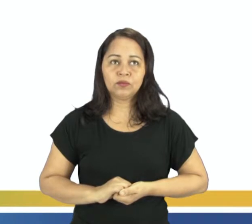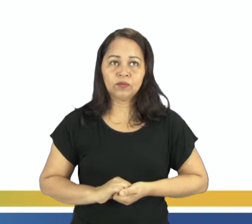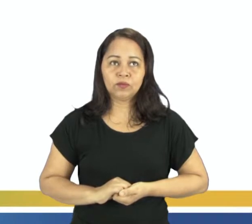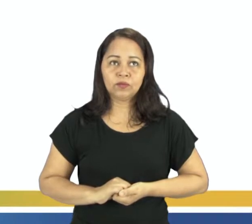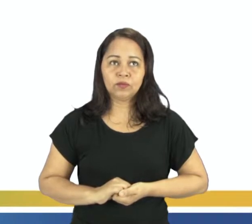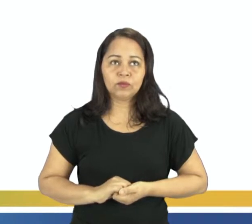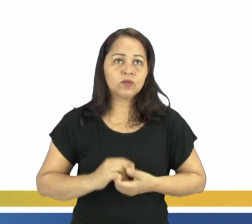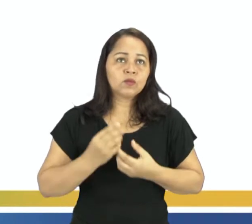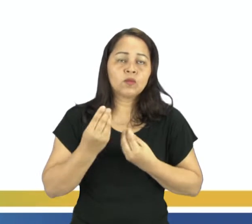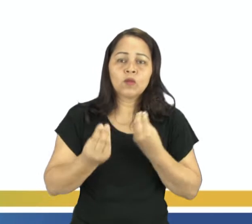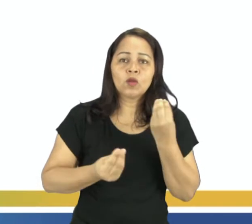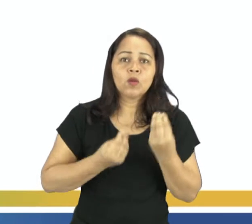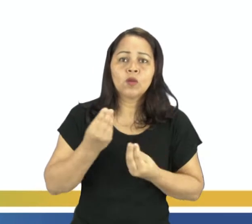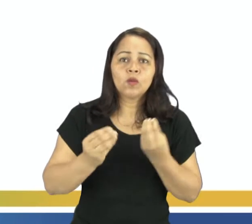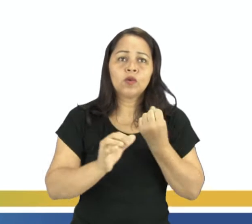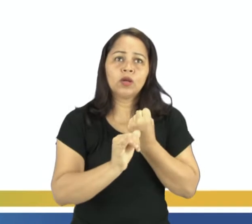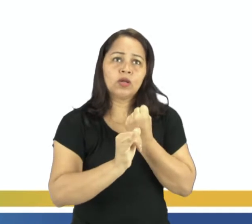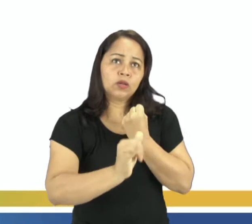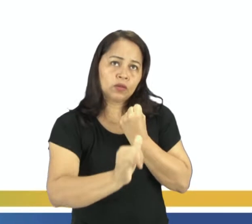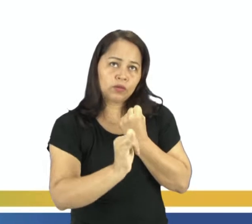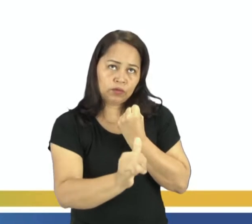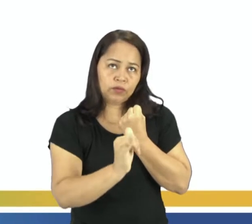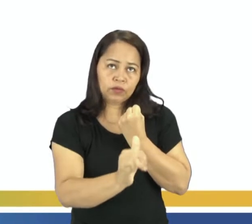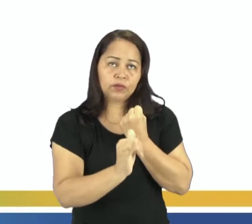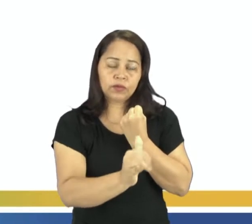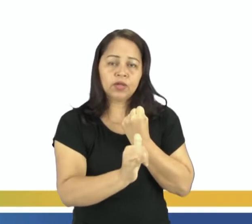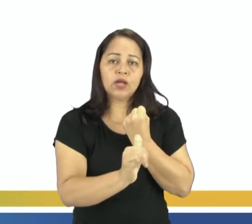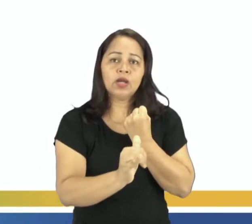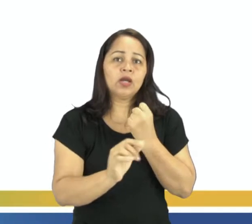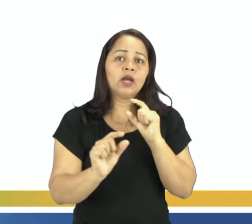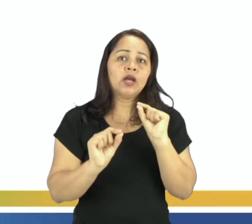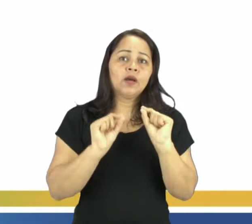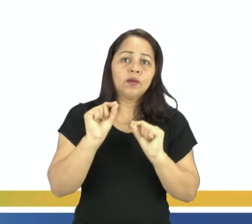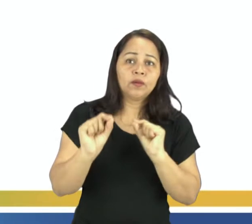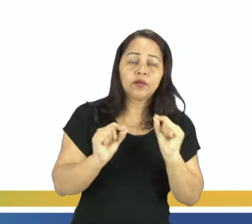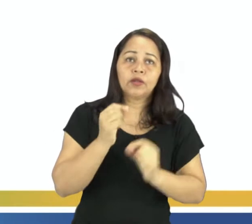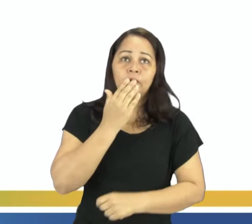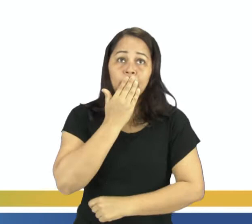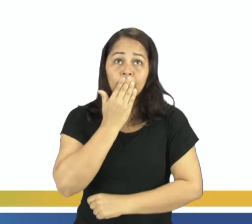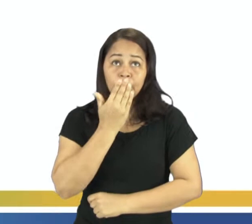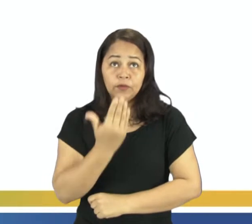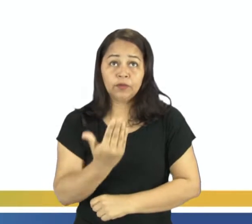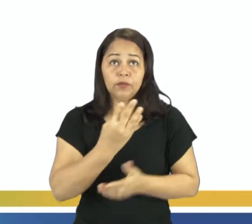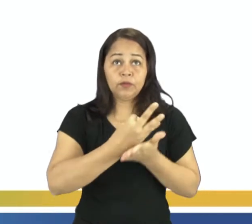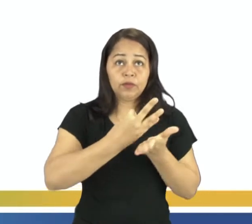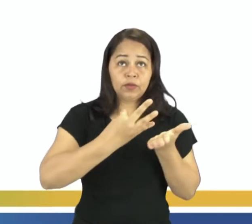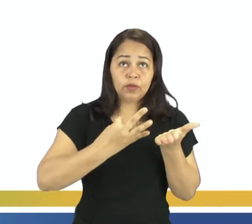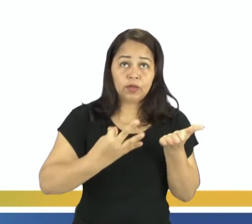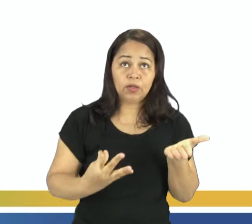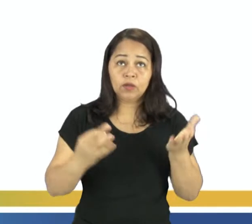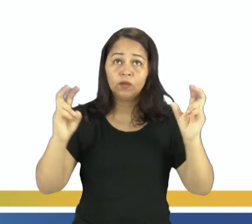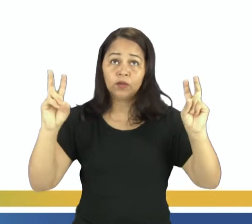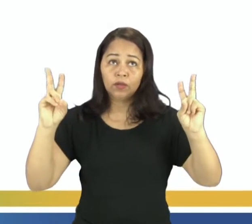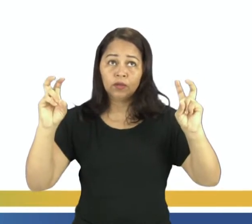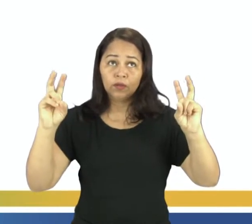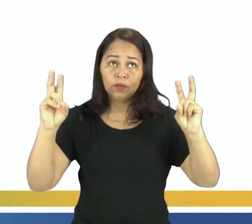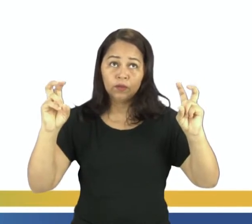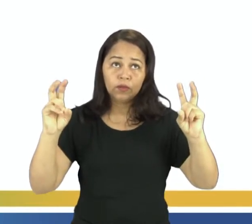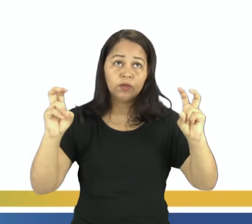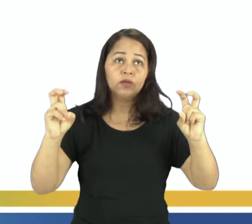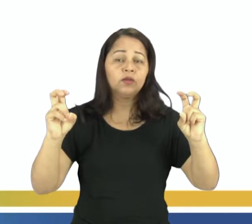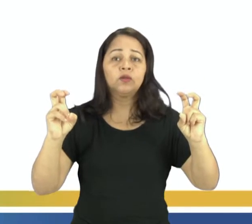Concepto de crónica. ¿Qué es crónica? La crónica es el tipo de texto que aborda